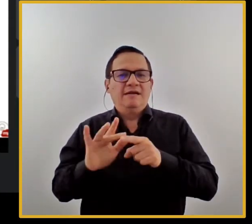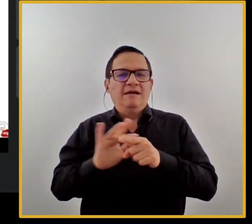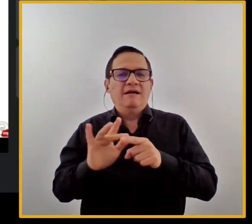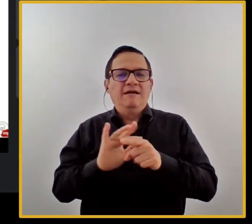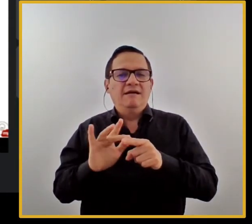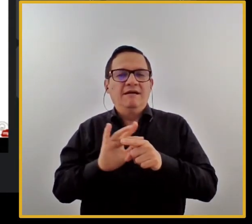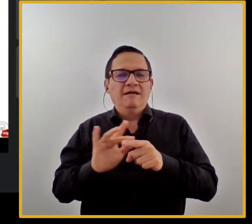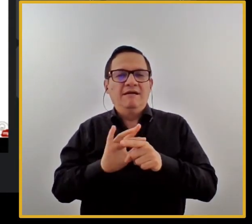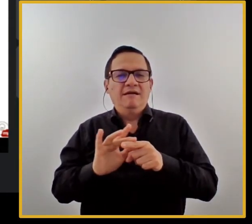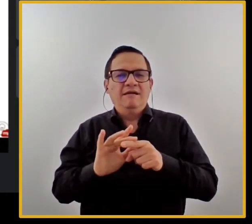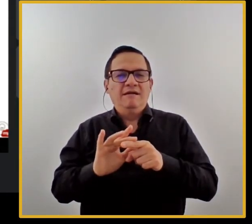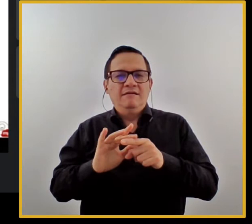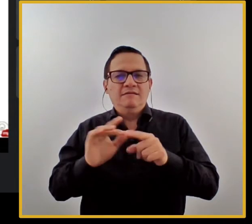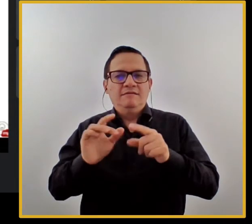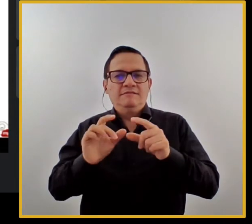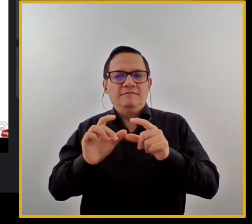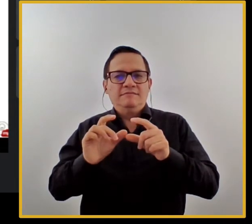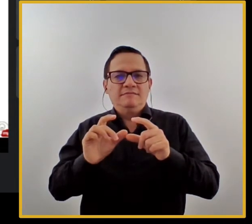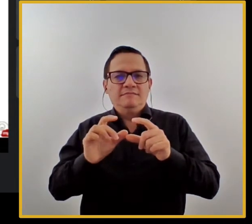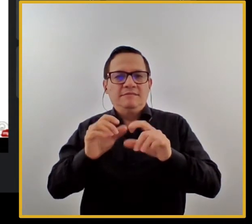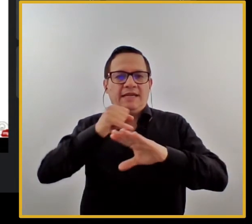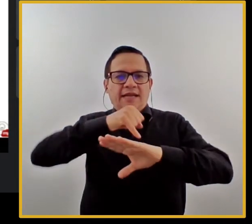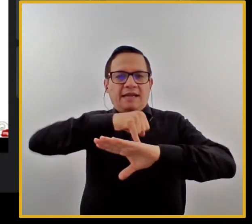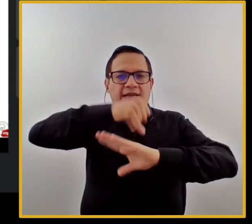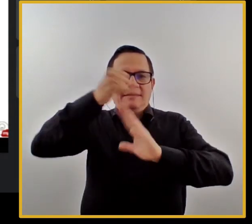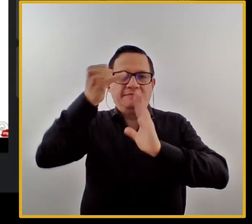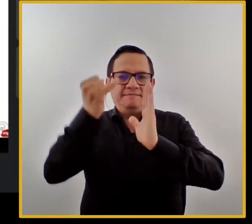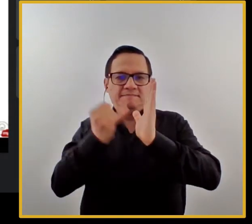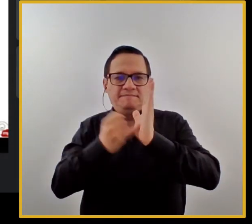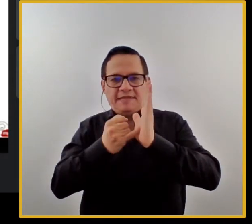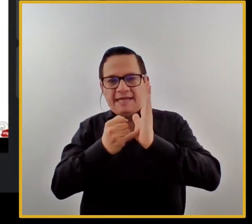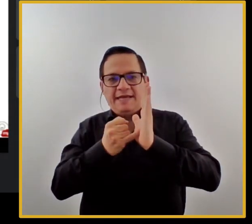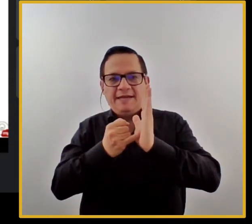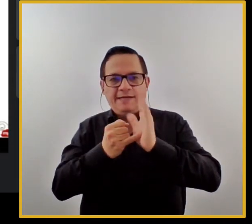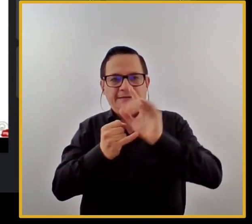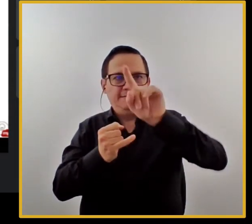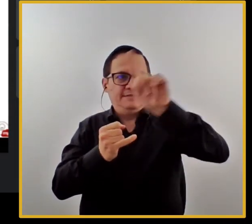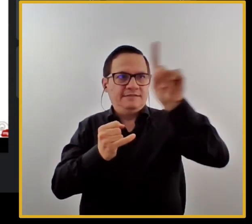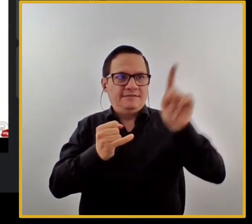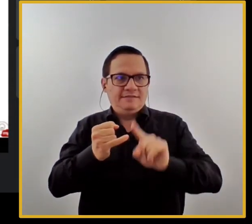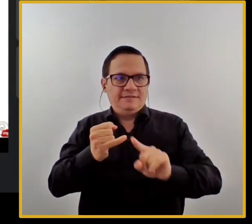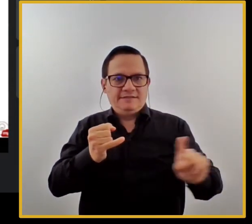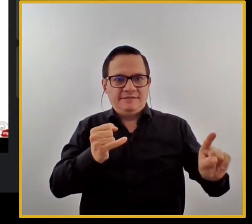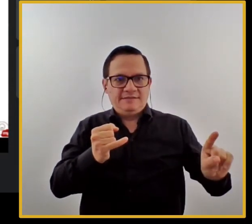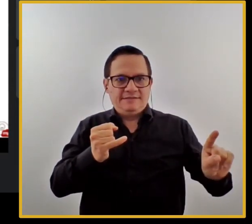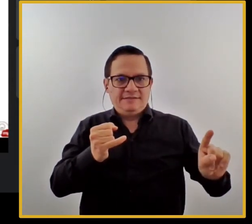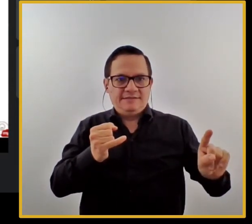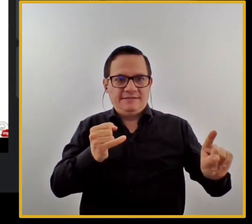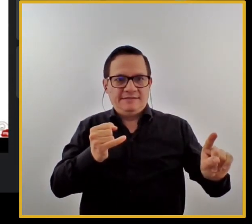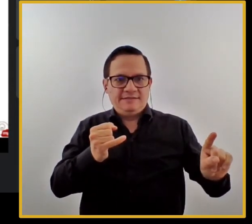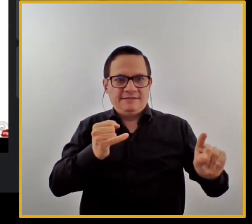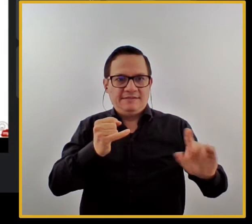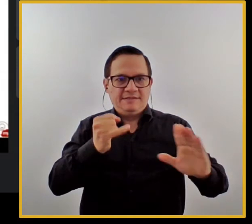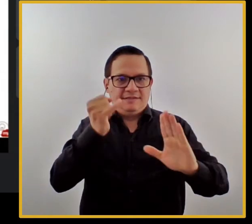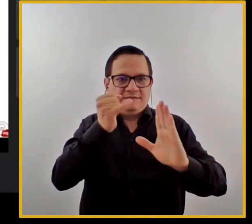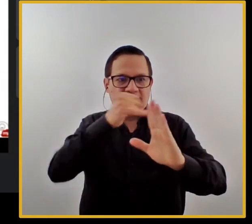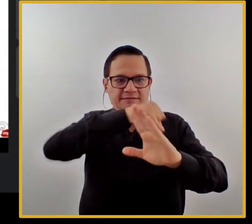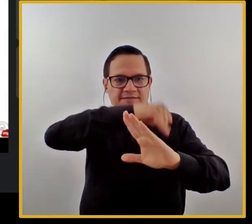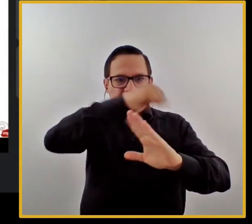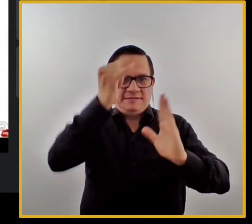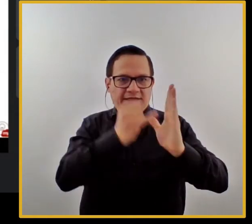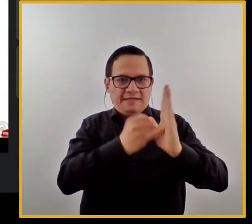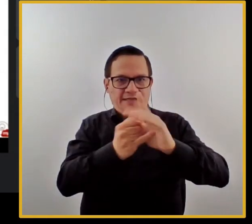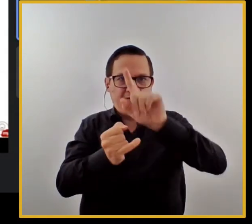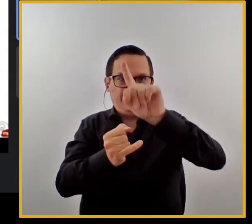aplicar la integral a ambos lados, ¿cierto? Entonces, Profe,